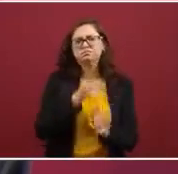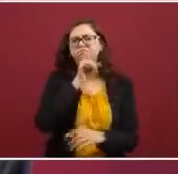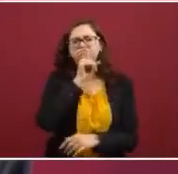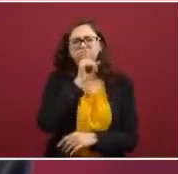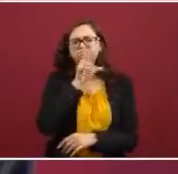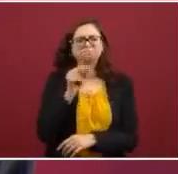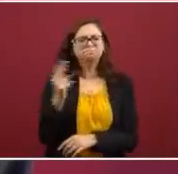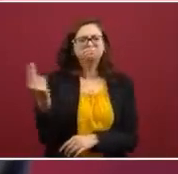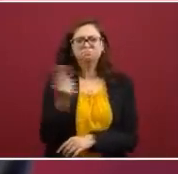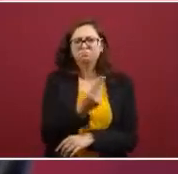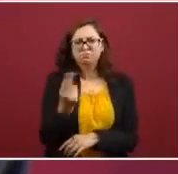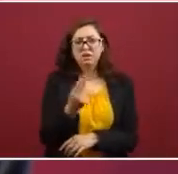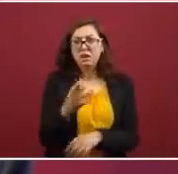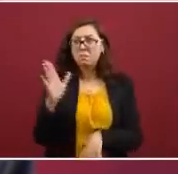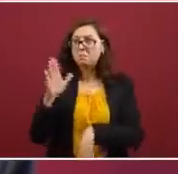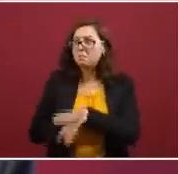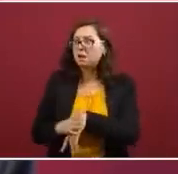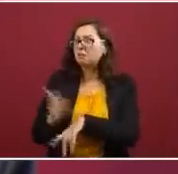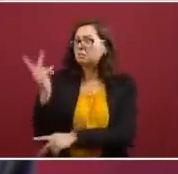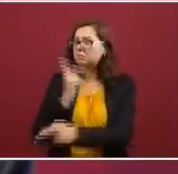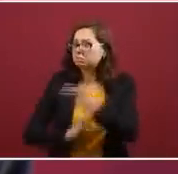sin endeudar al país.